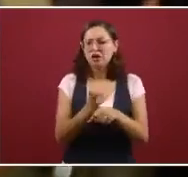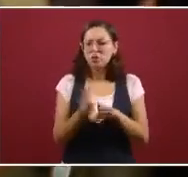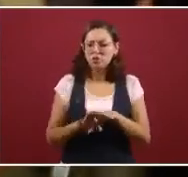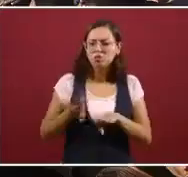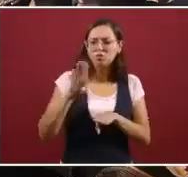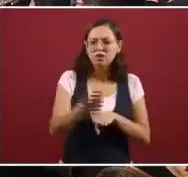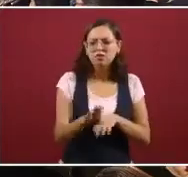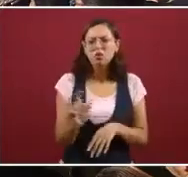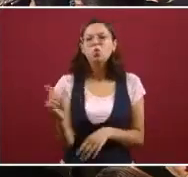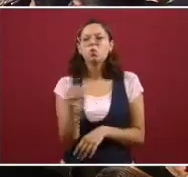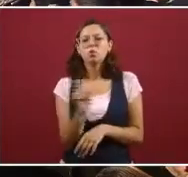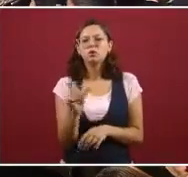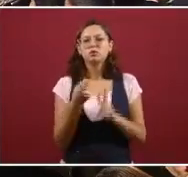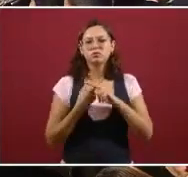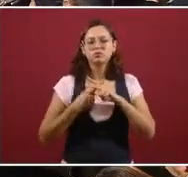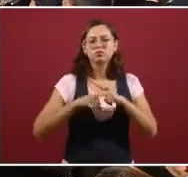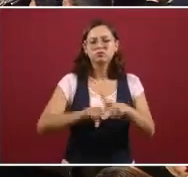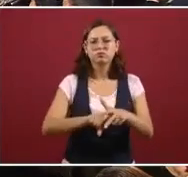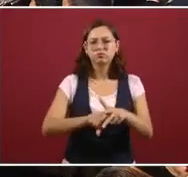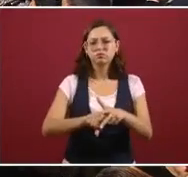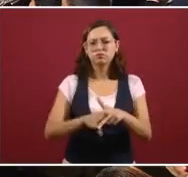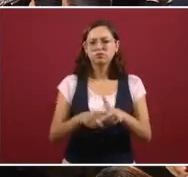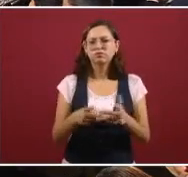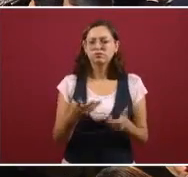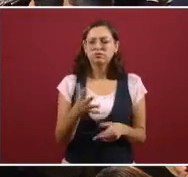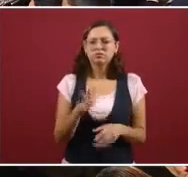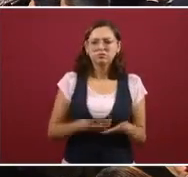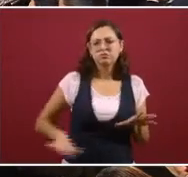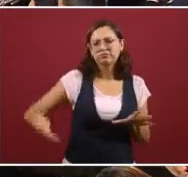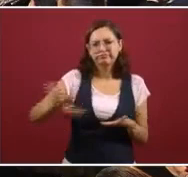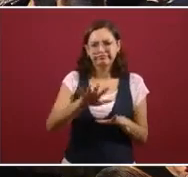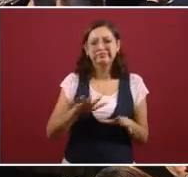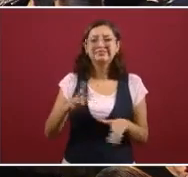nivel, donde la sociedad se ve afectada